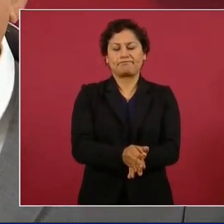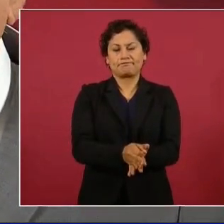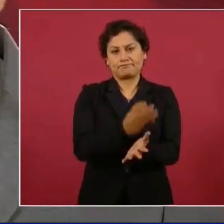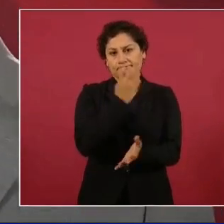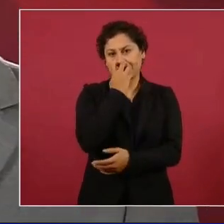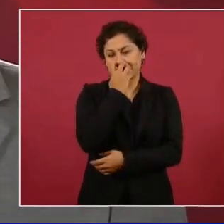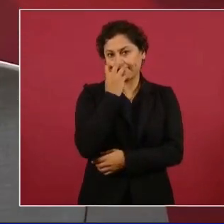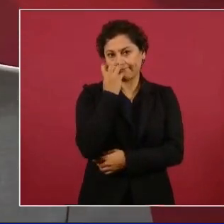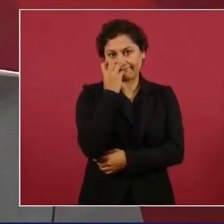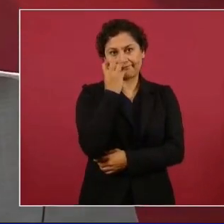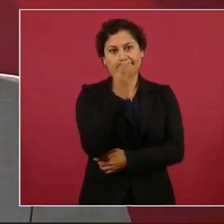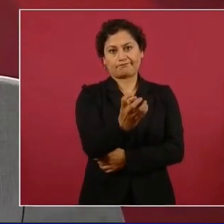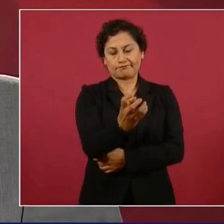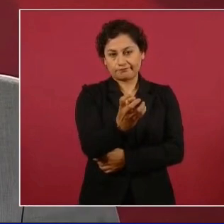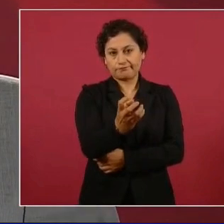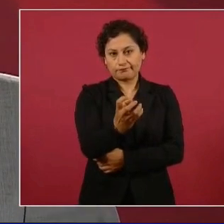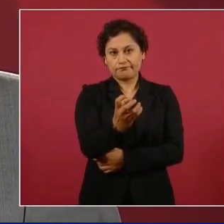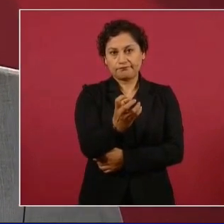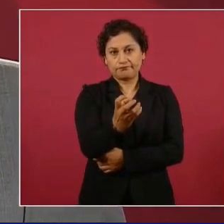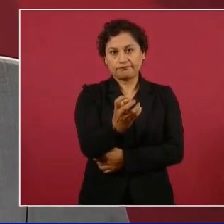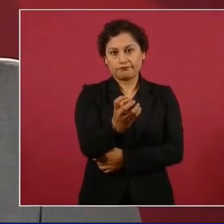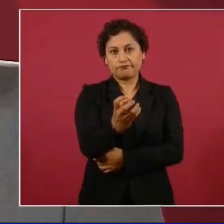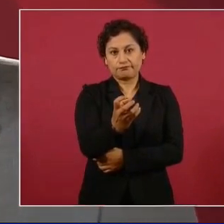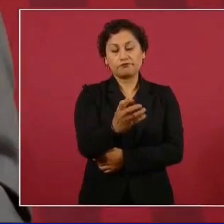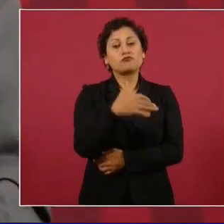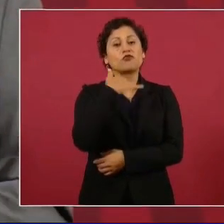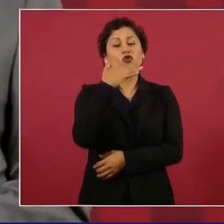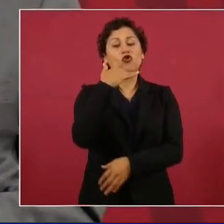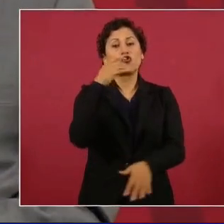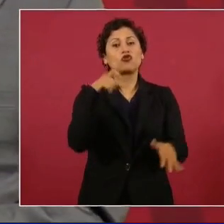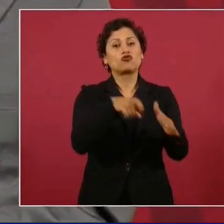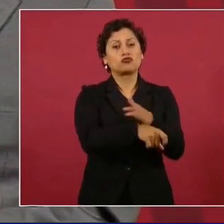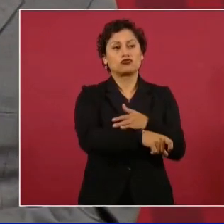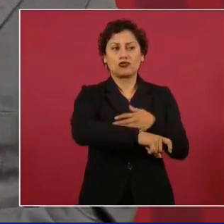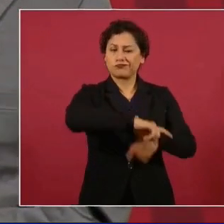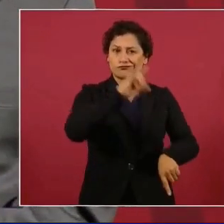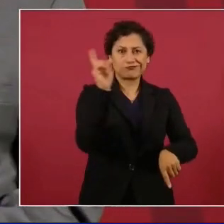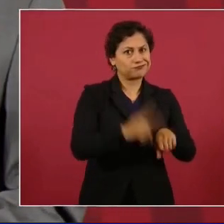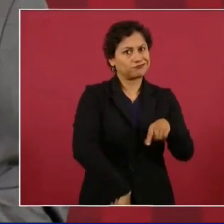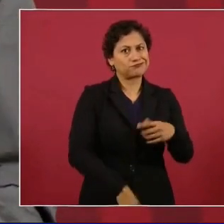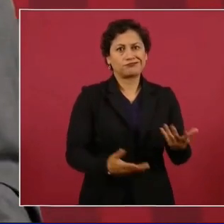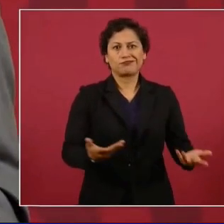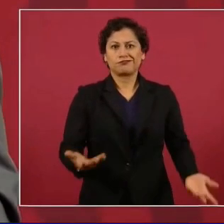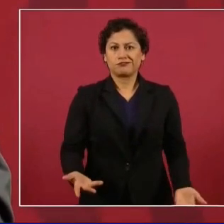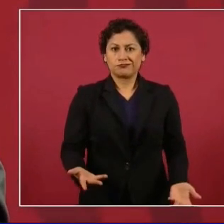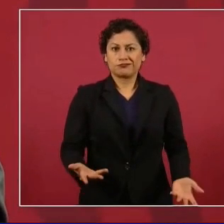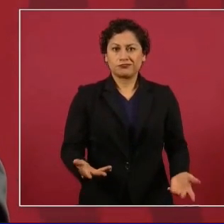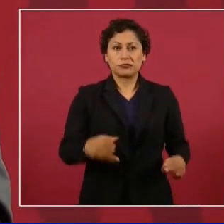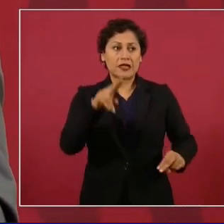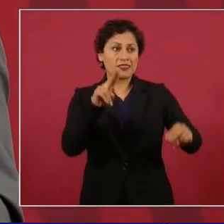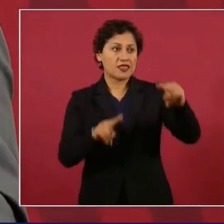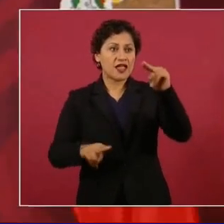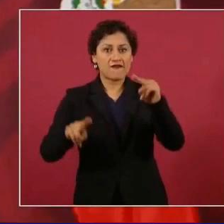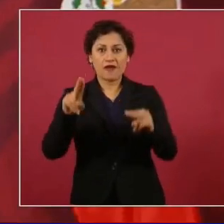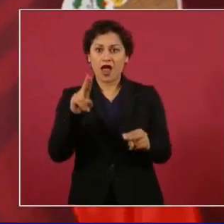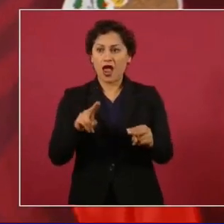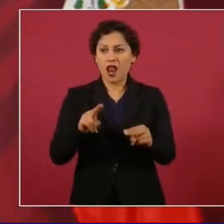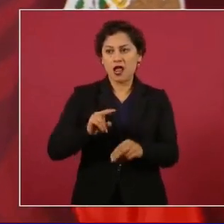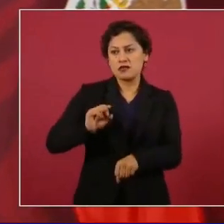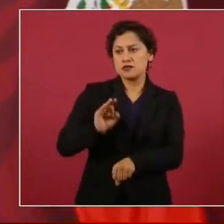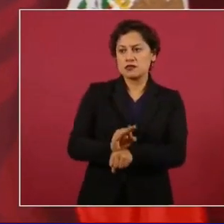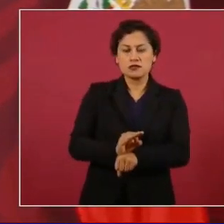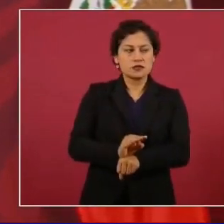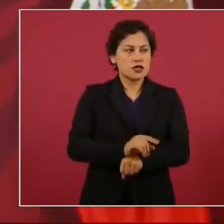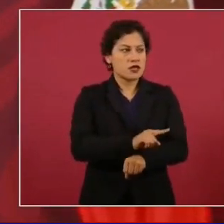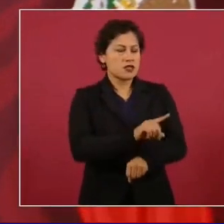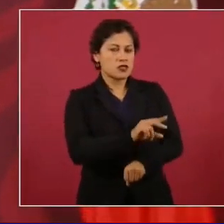gritar: muera la corrupción, y muera el clasismo, y muera